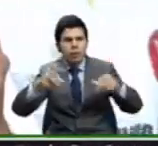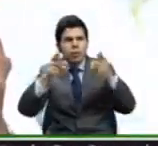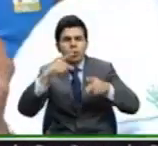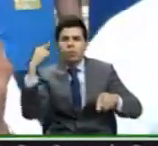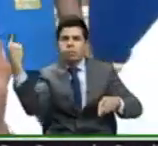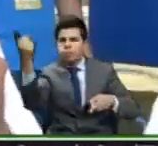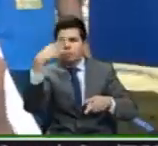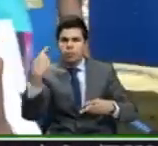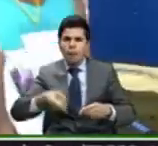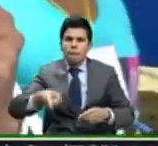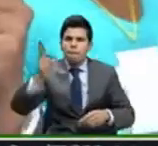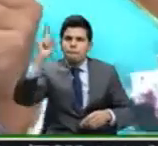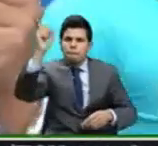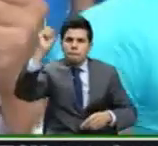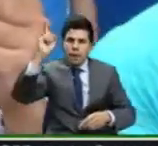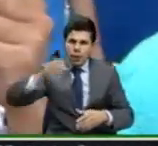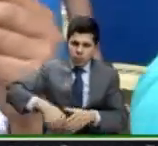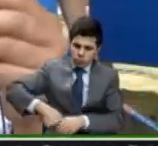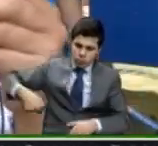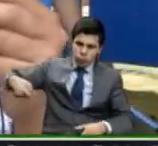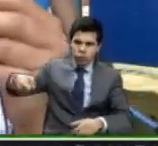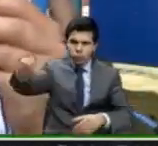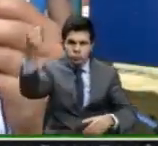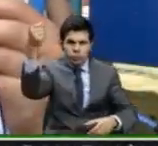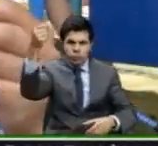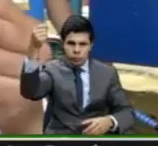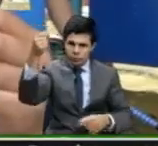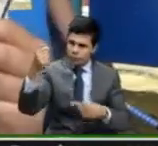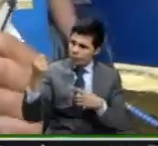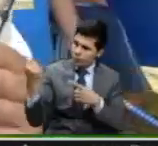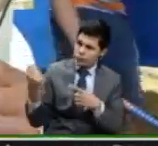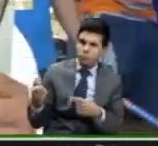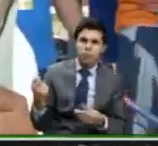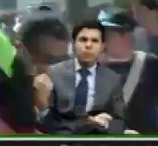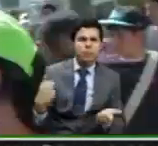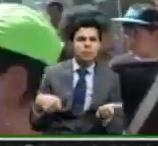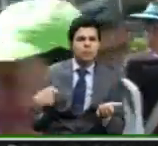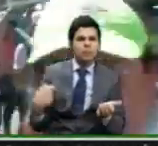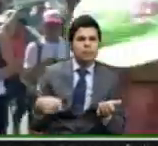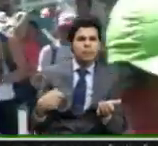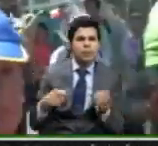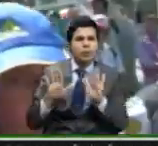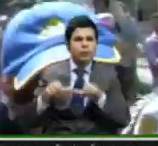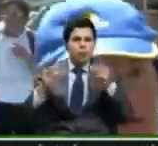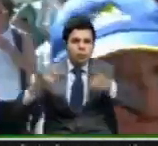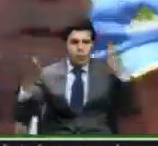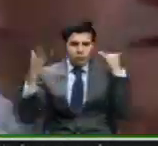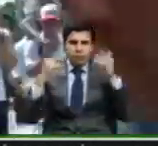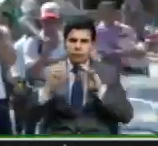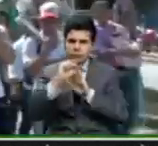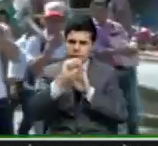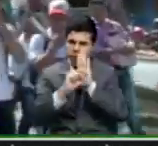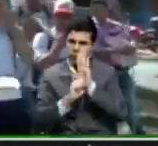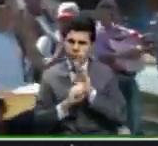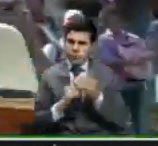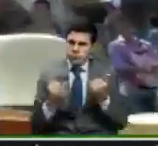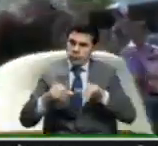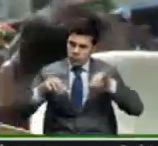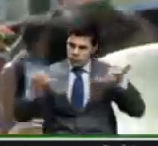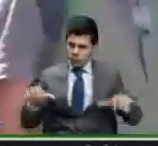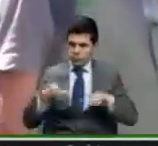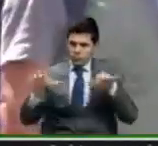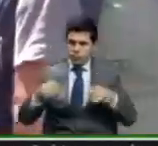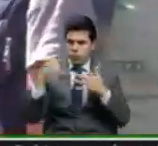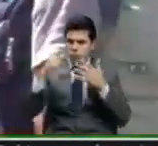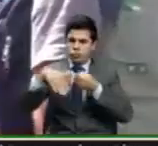es el bolillo patriótico, como usted lo decía, el arma del campesinado. Diversas actividades se están desarrollando en